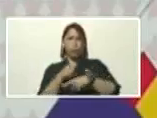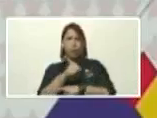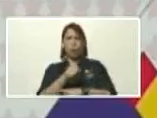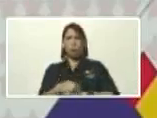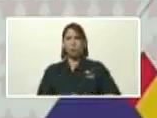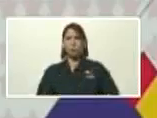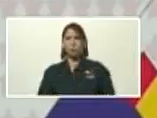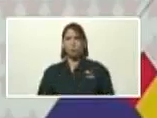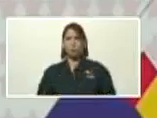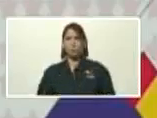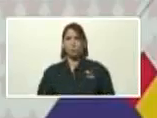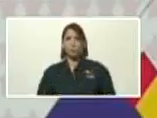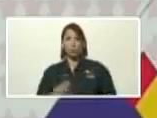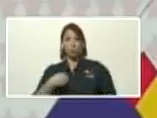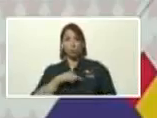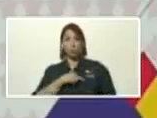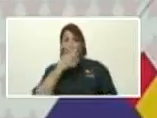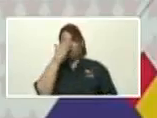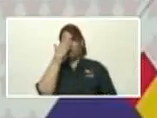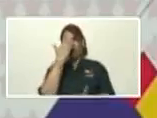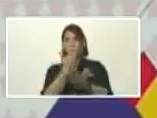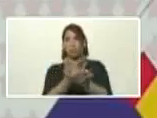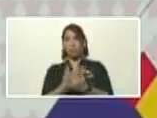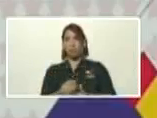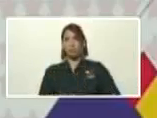y nosotros estábamos en el frente